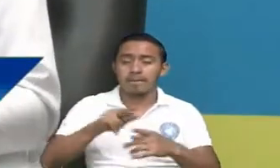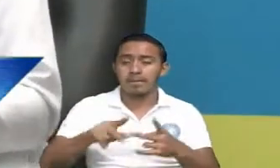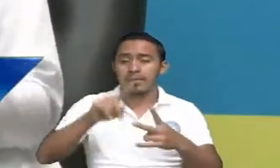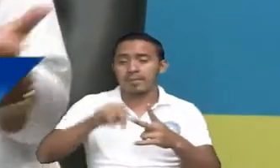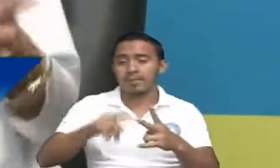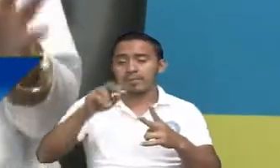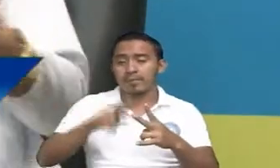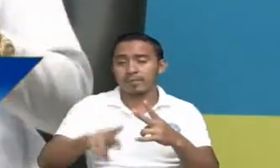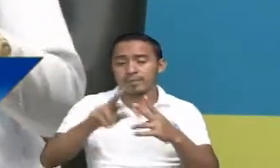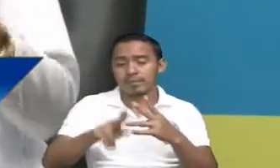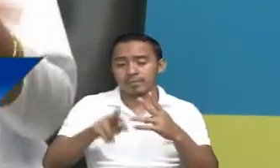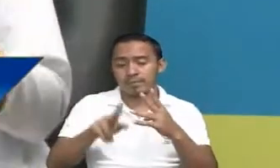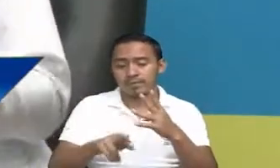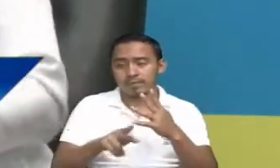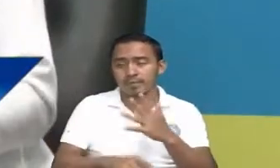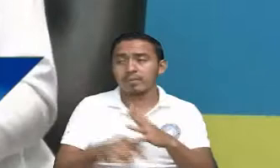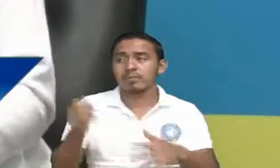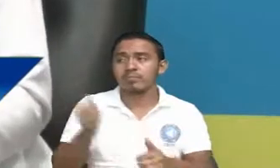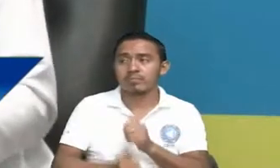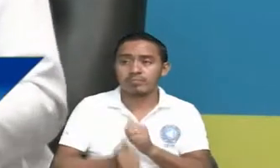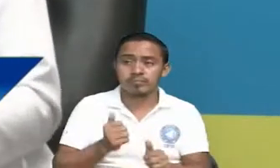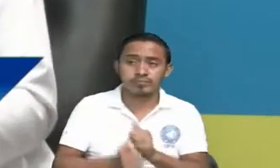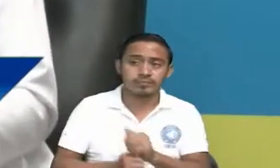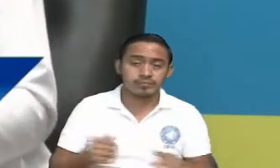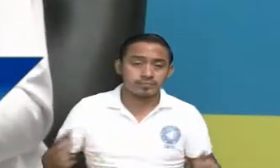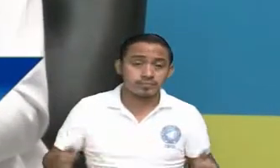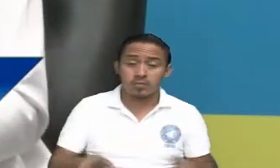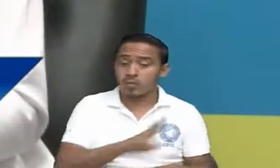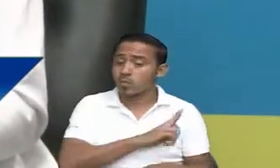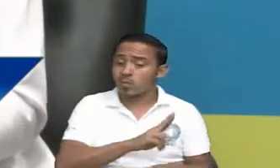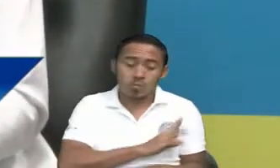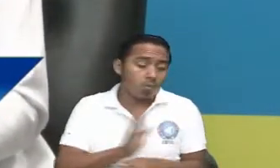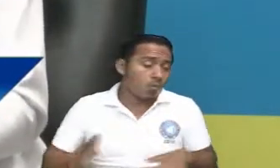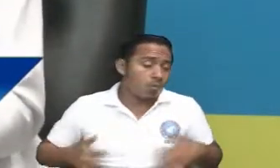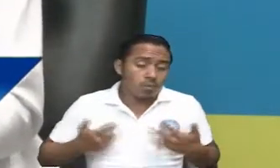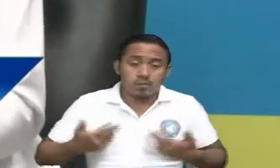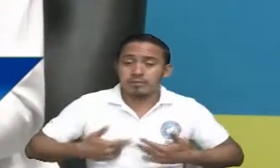patrón, y cuando mires estás afectado en todos los sentidos. Y no es felicidad.